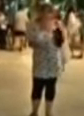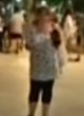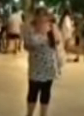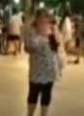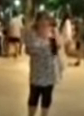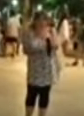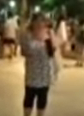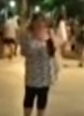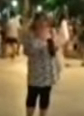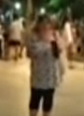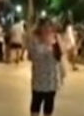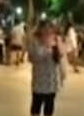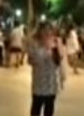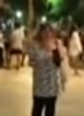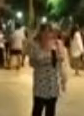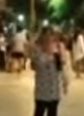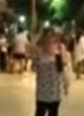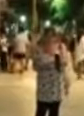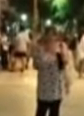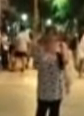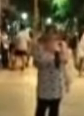incidente o represión con la gente que se manifestó acá.